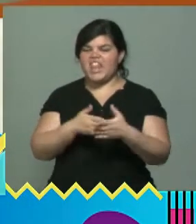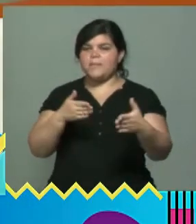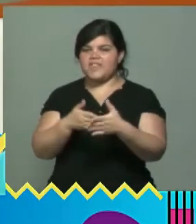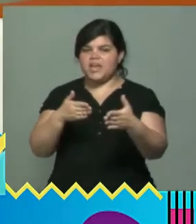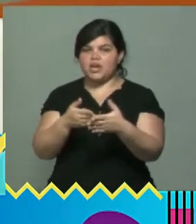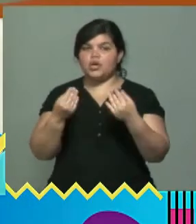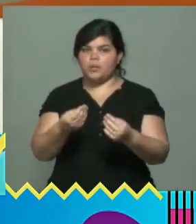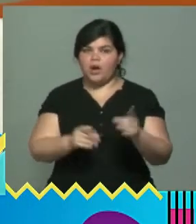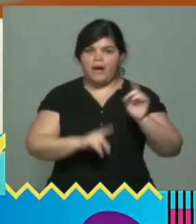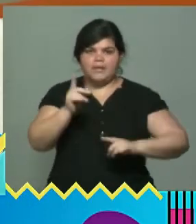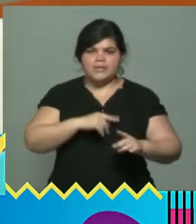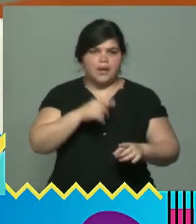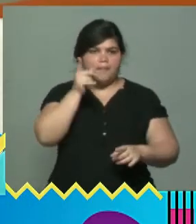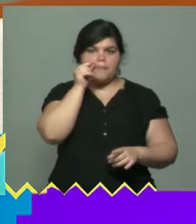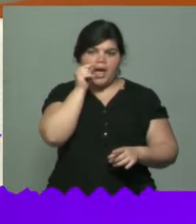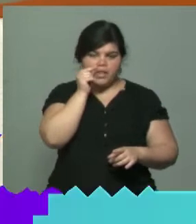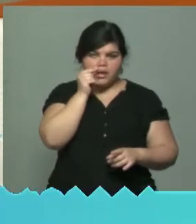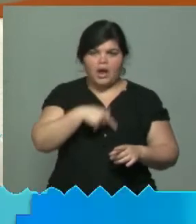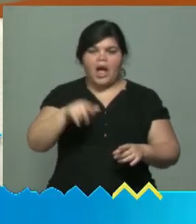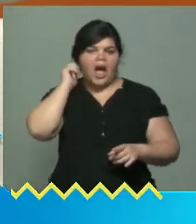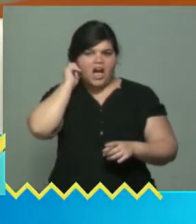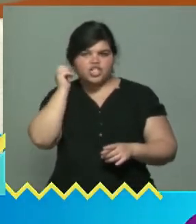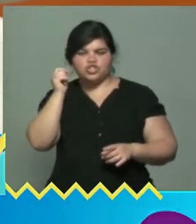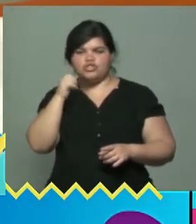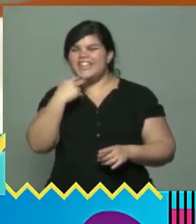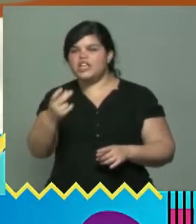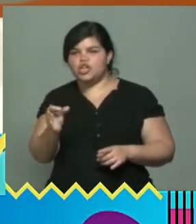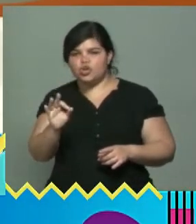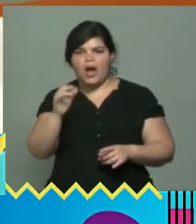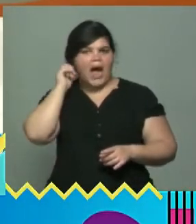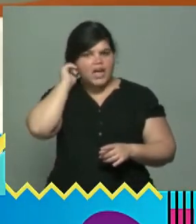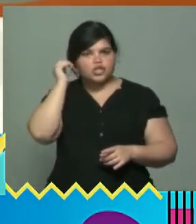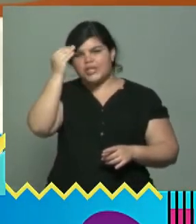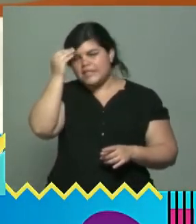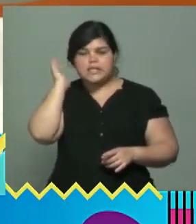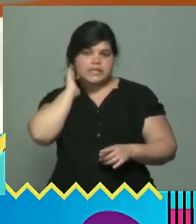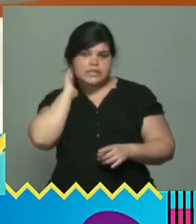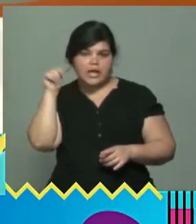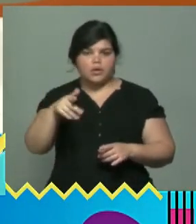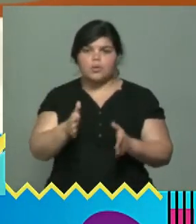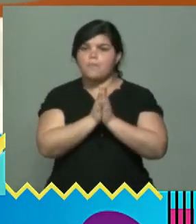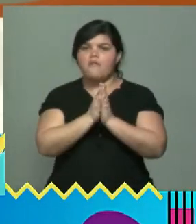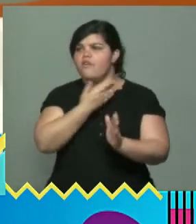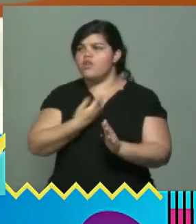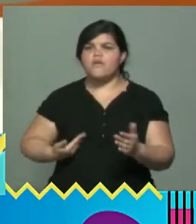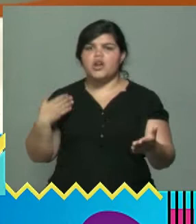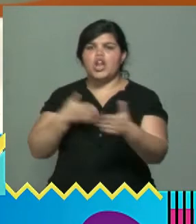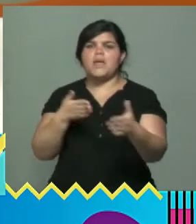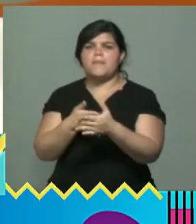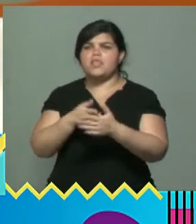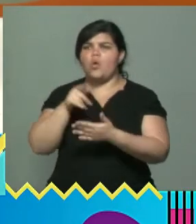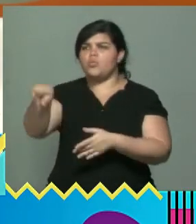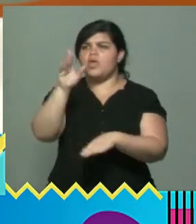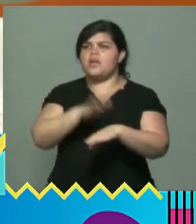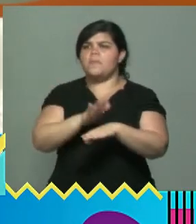veces llegan los padres desesperados con un chico de 15 y 16 años pidiéndole al Estado que ponga un límite de alguna forma porque no se pudo poner en su momento,